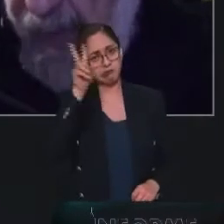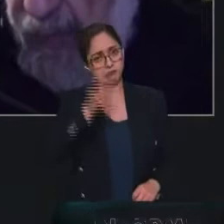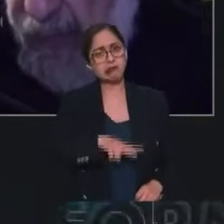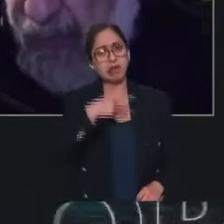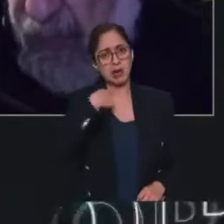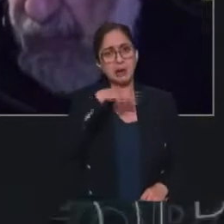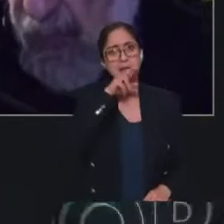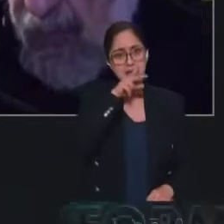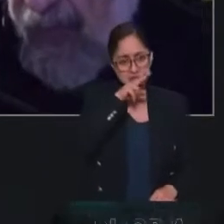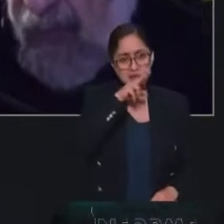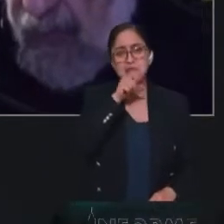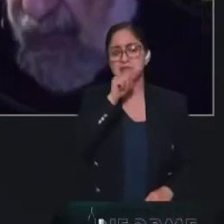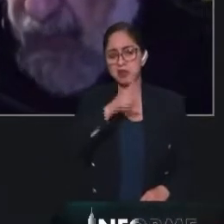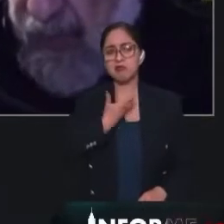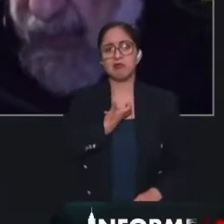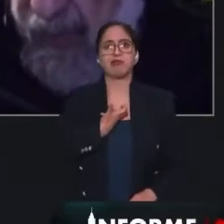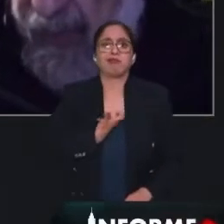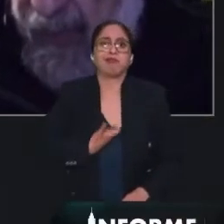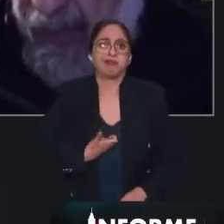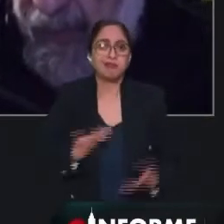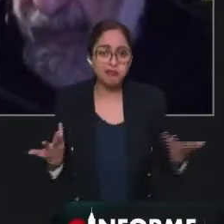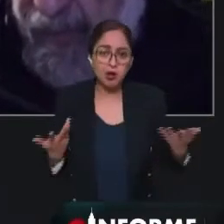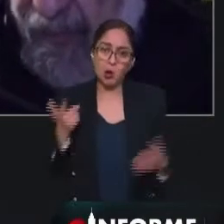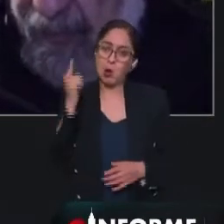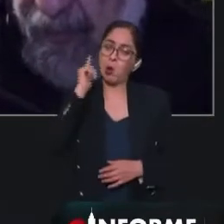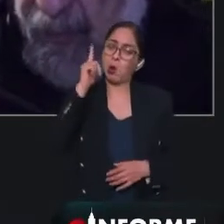y espero, cruzo los dedos,